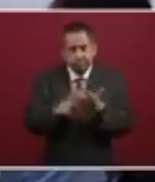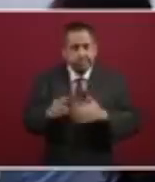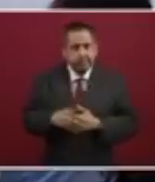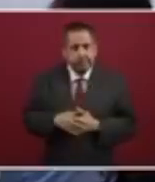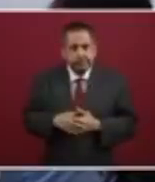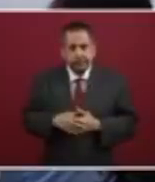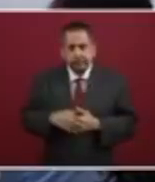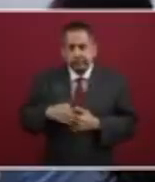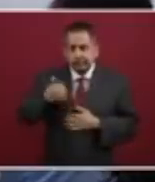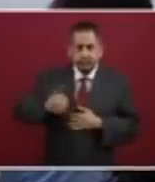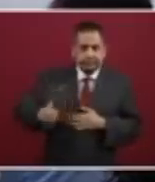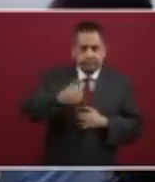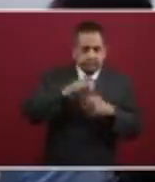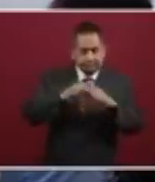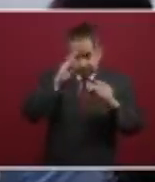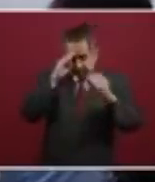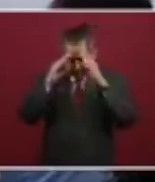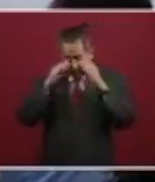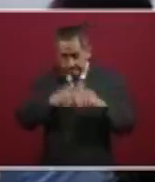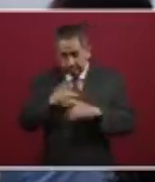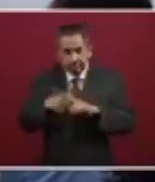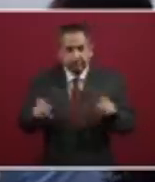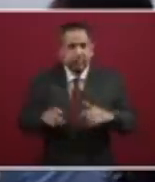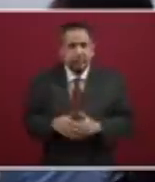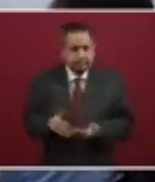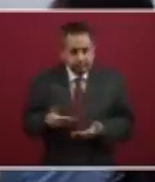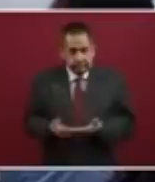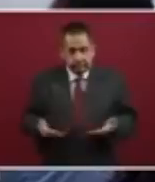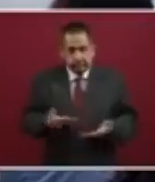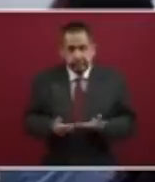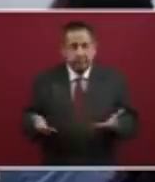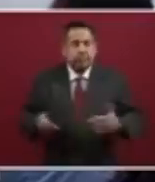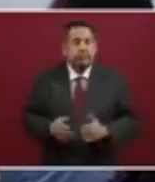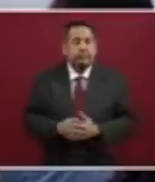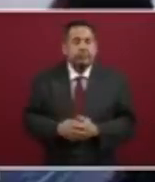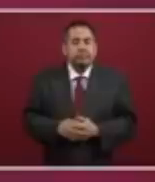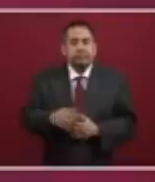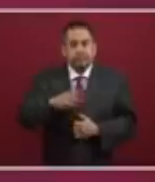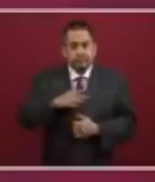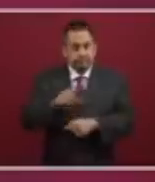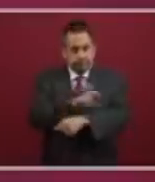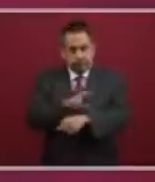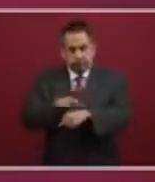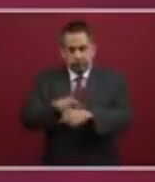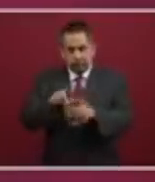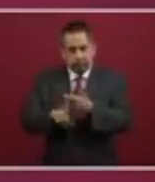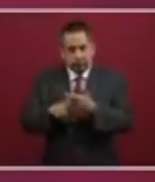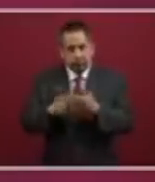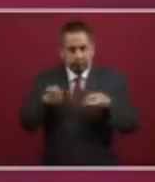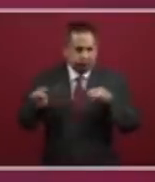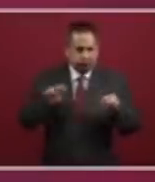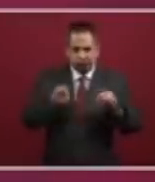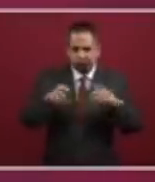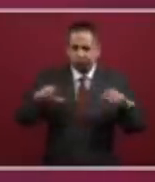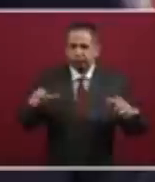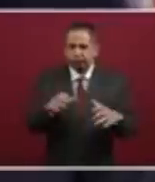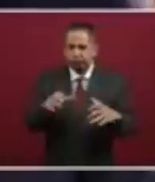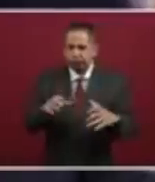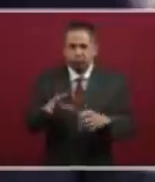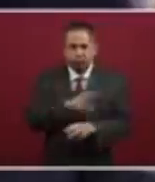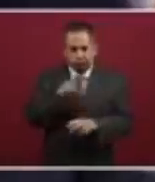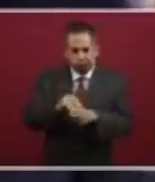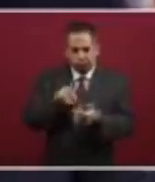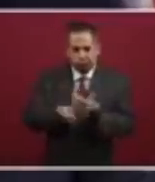le correspondía o consideraba. Ahora hay coordinación. Estamos actuando de manera